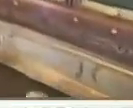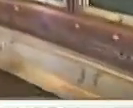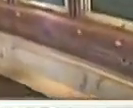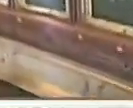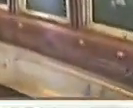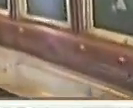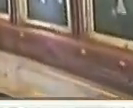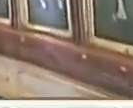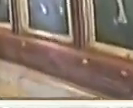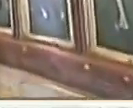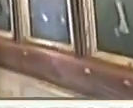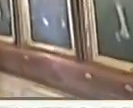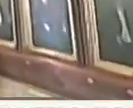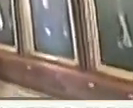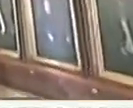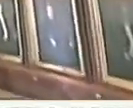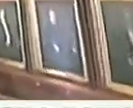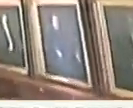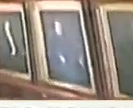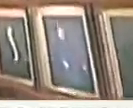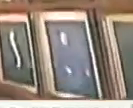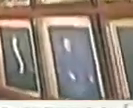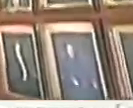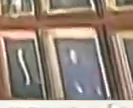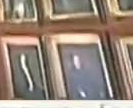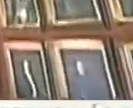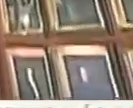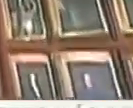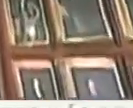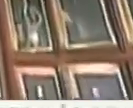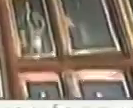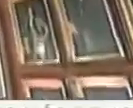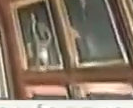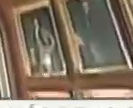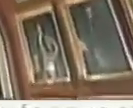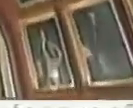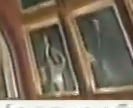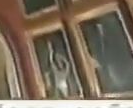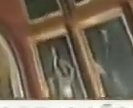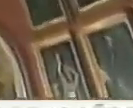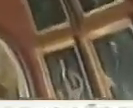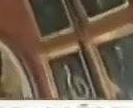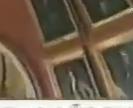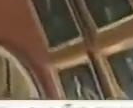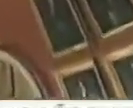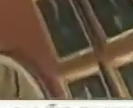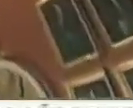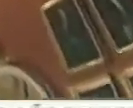despedimos el presente avance informativo y retornamos el contacto a los estudios de Venezolana de Televisión.